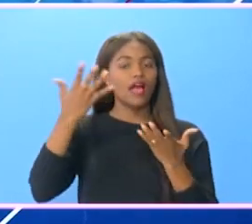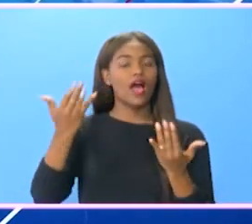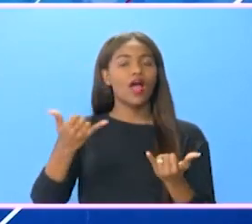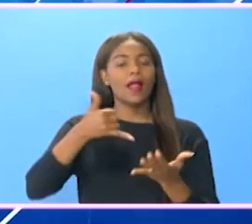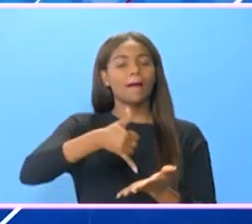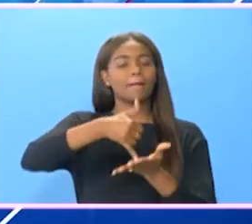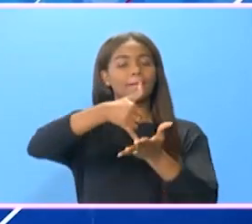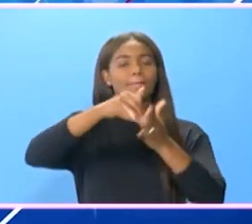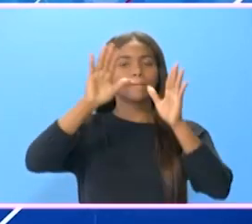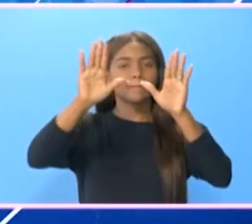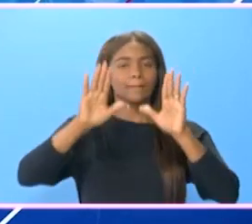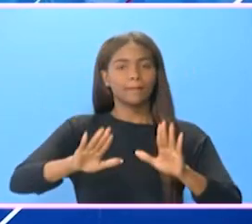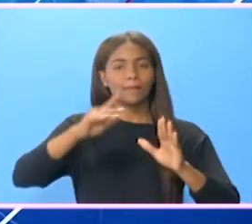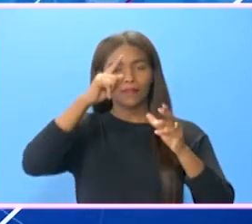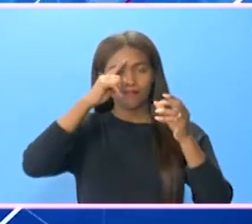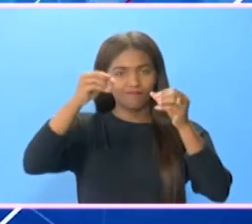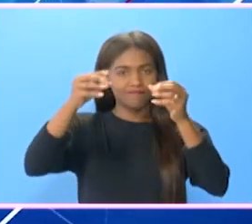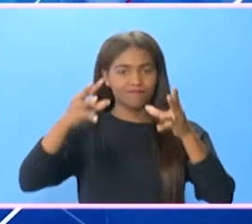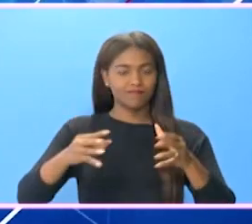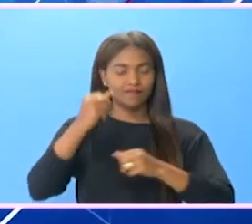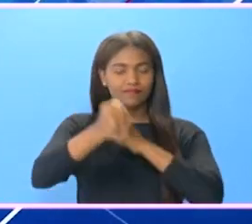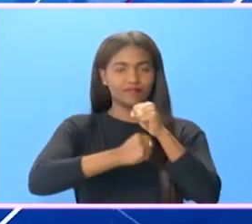la excelencia magisterial